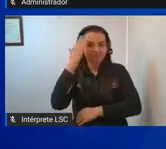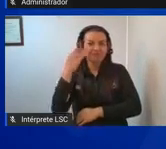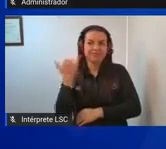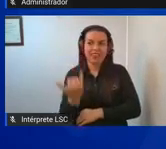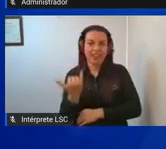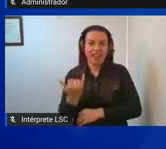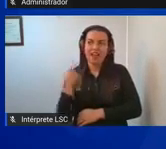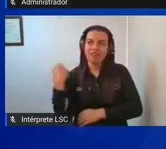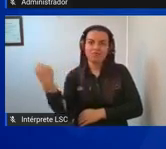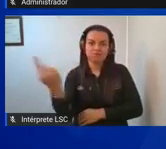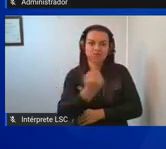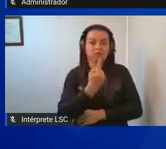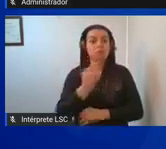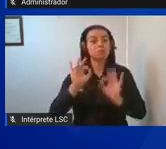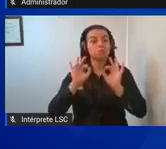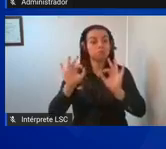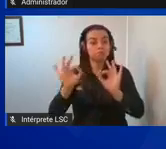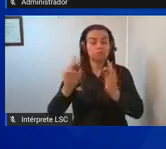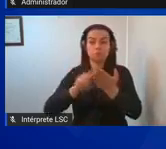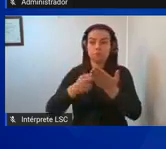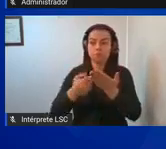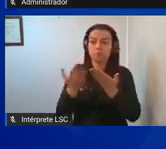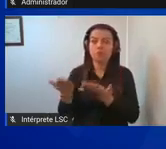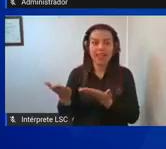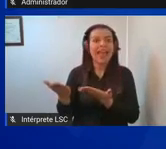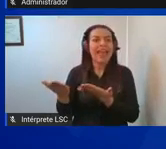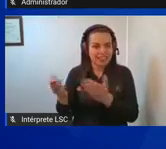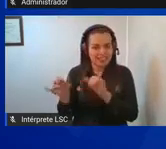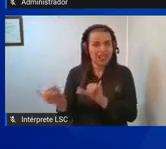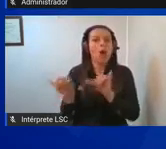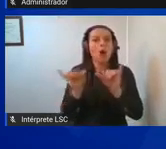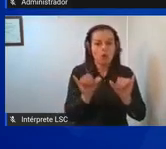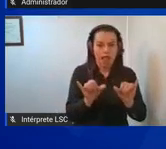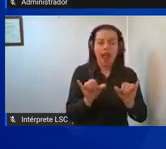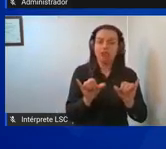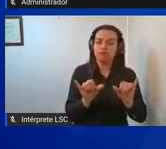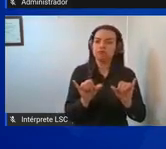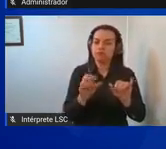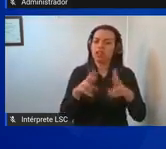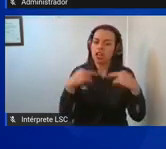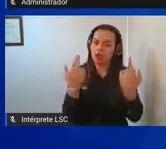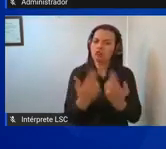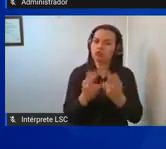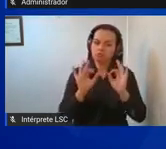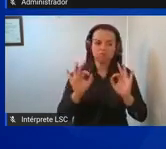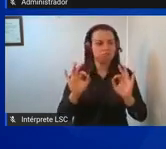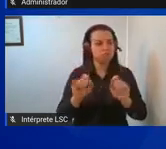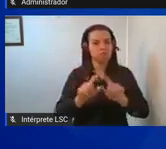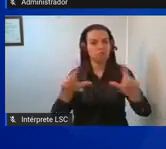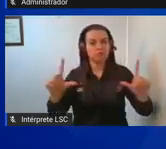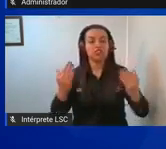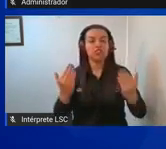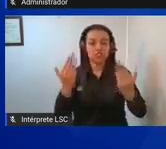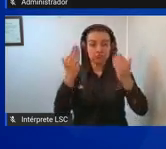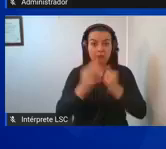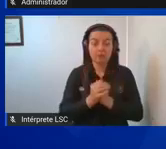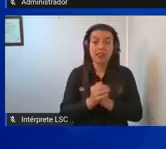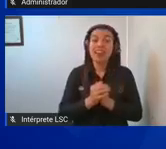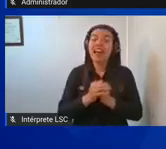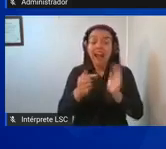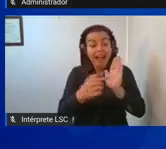una excelente intérprete, estaremos haciendo esas reuniones. Pero quedó claro que el gobierno nacional